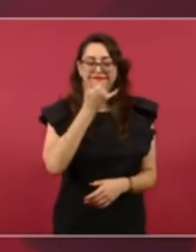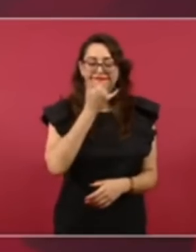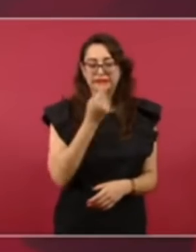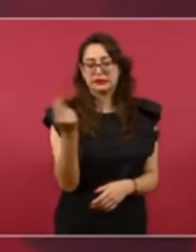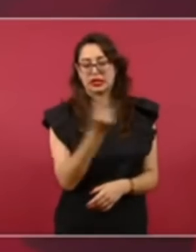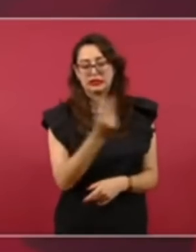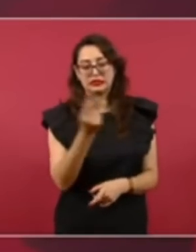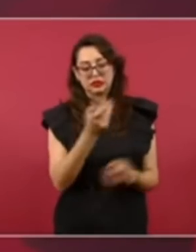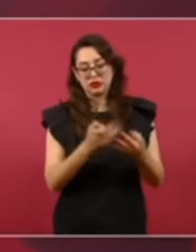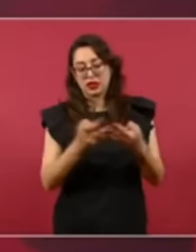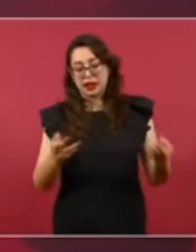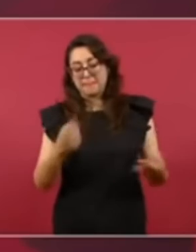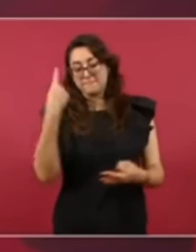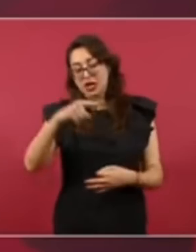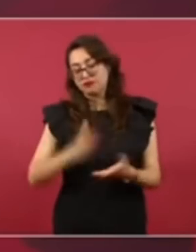con el supuesto afectado,